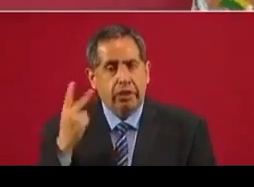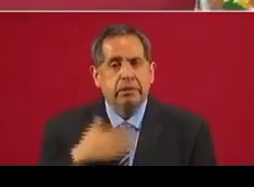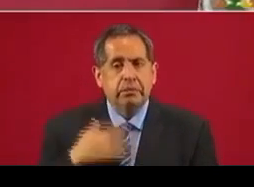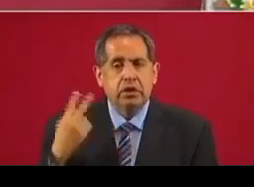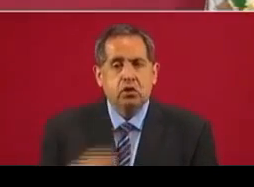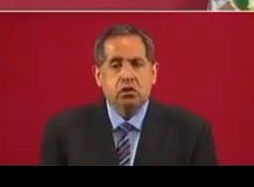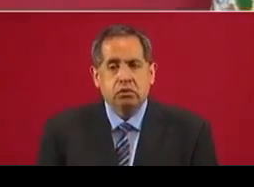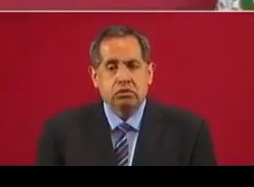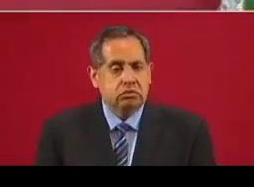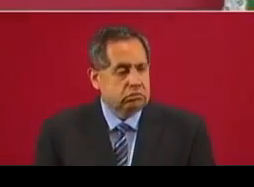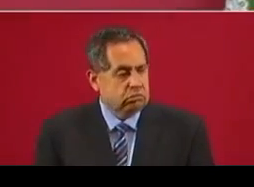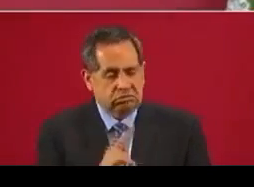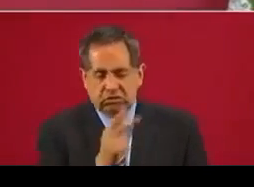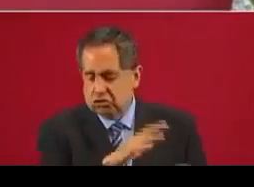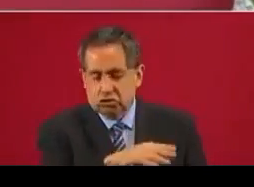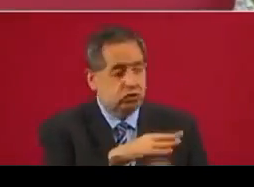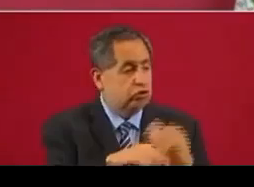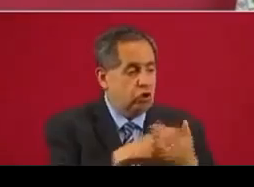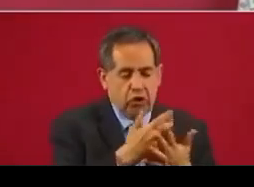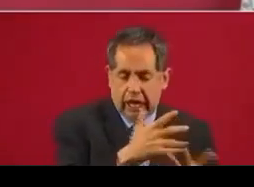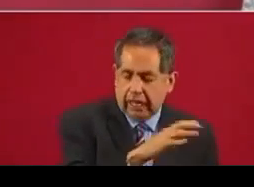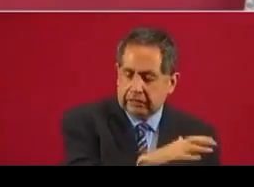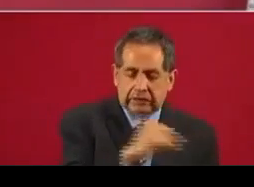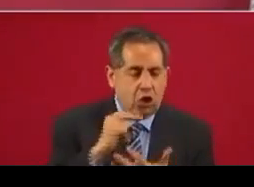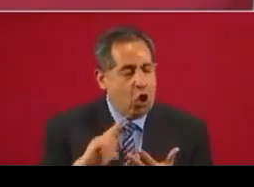devolverle a la nación todo